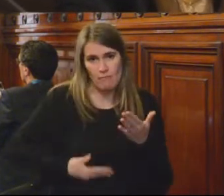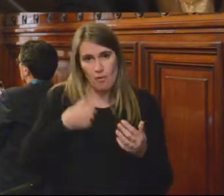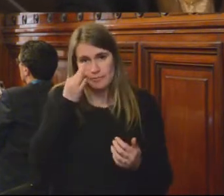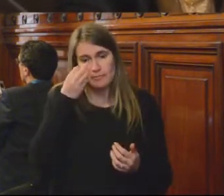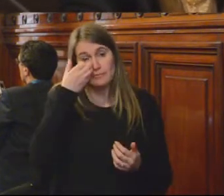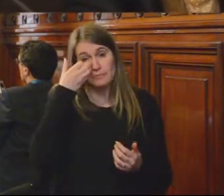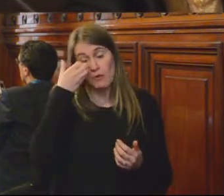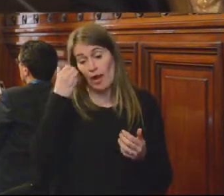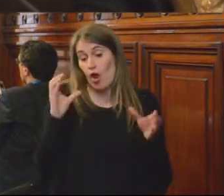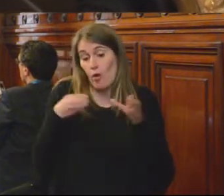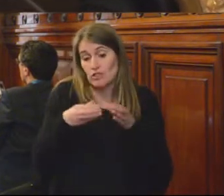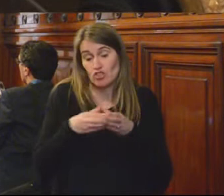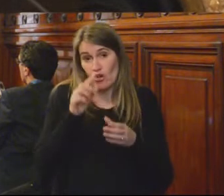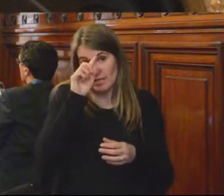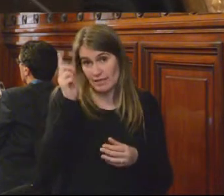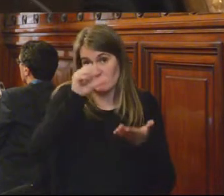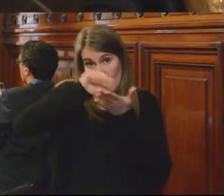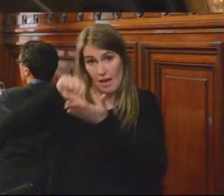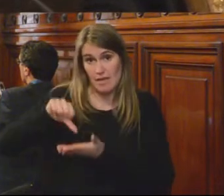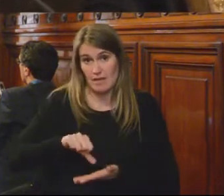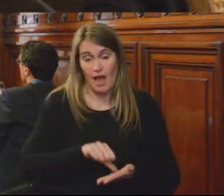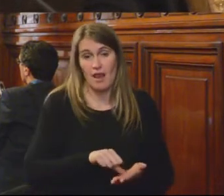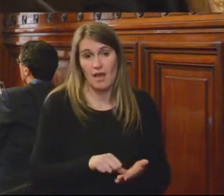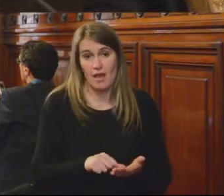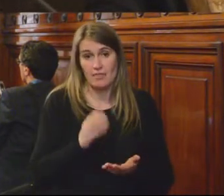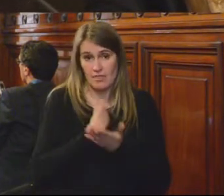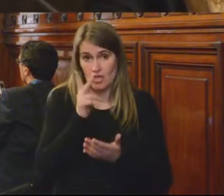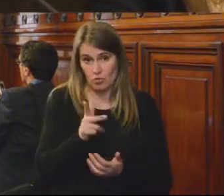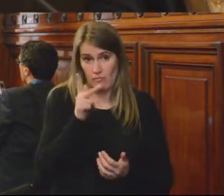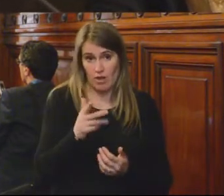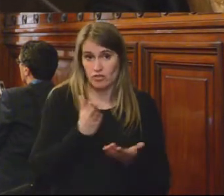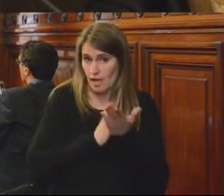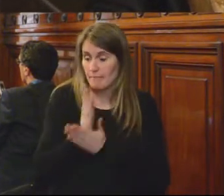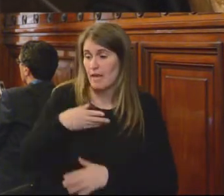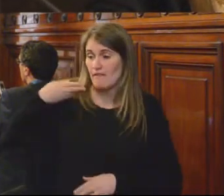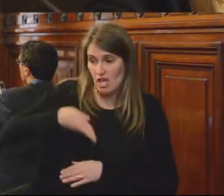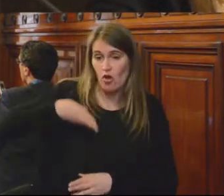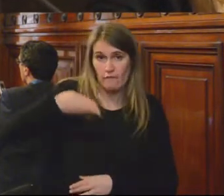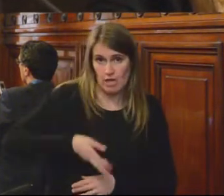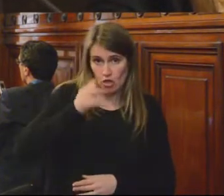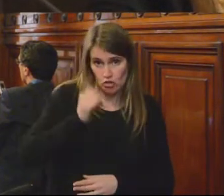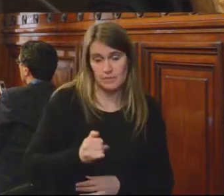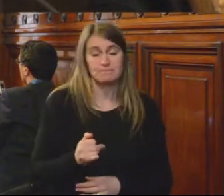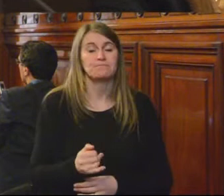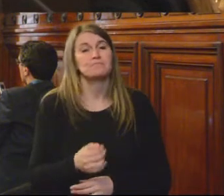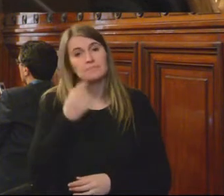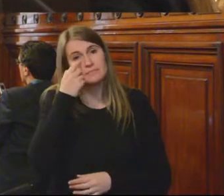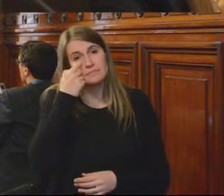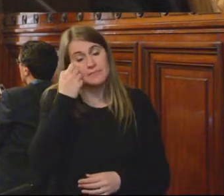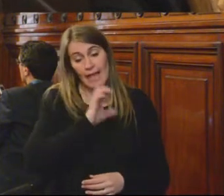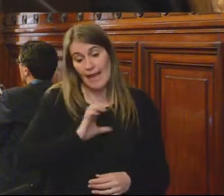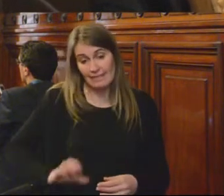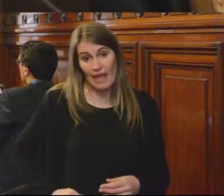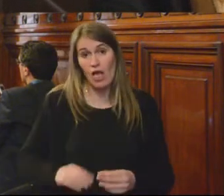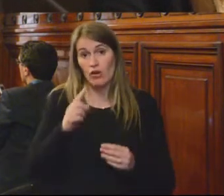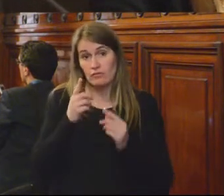Interamericana, como lo hemos hecho con todas las audiencias a las cuales hemos sido convocados. Y hemos querido desde el Estado invitar para que nos